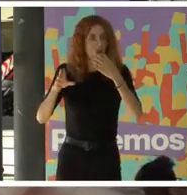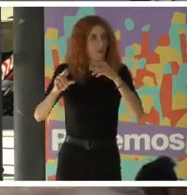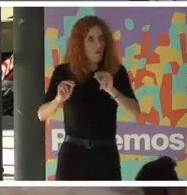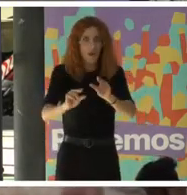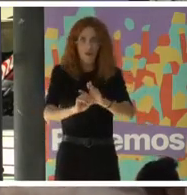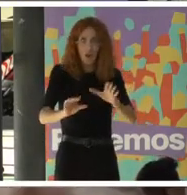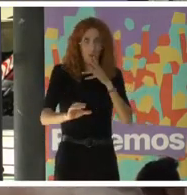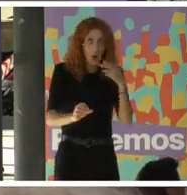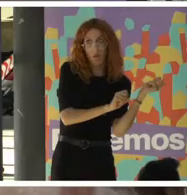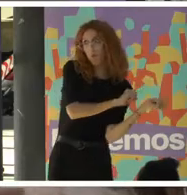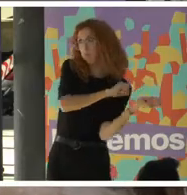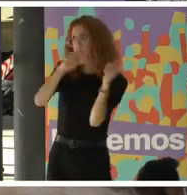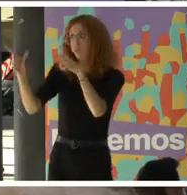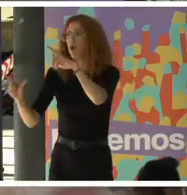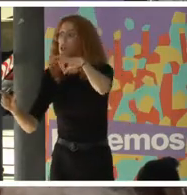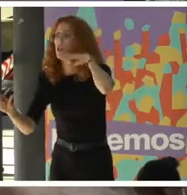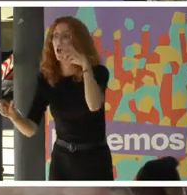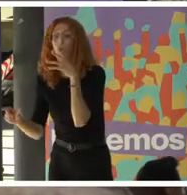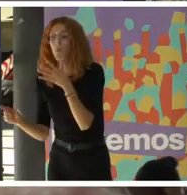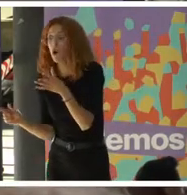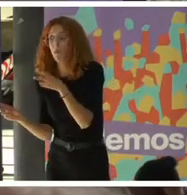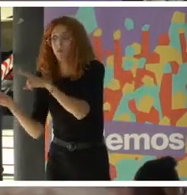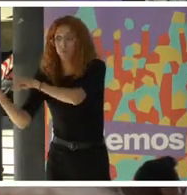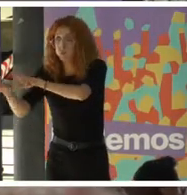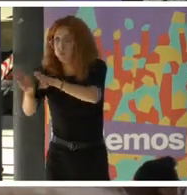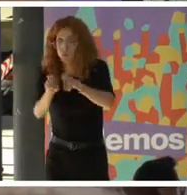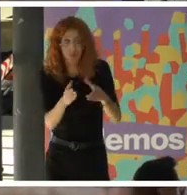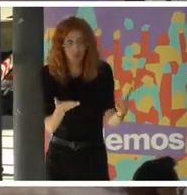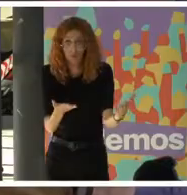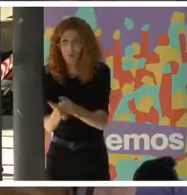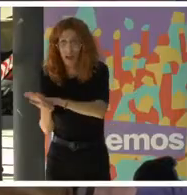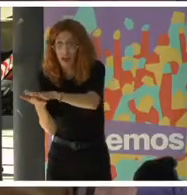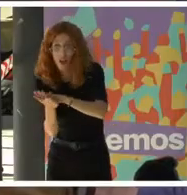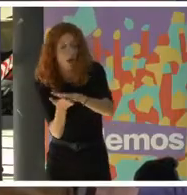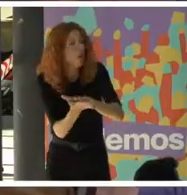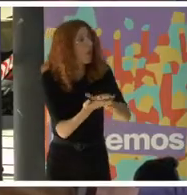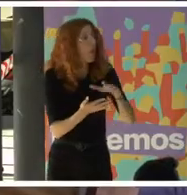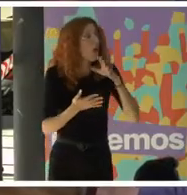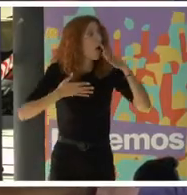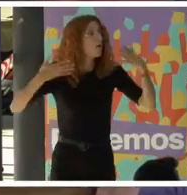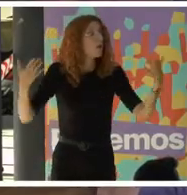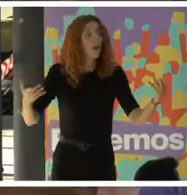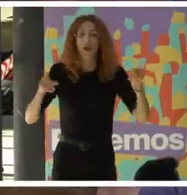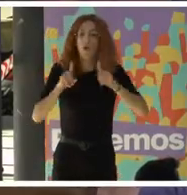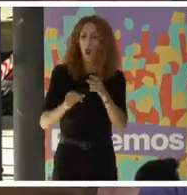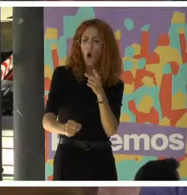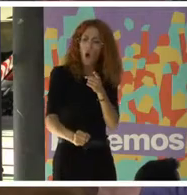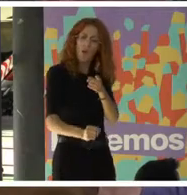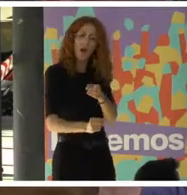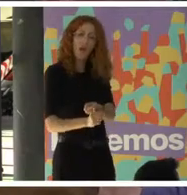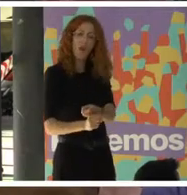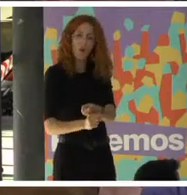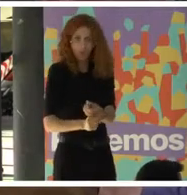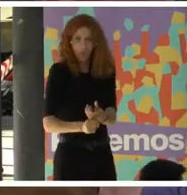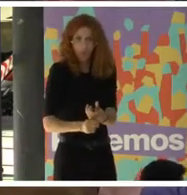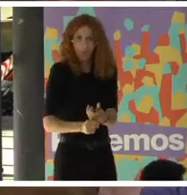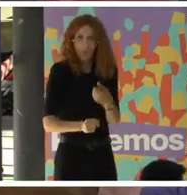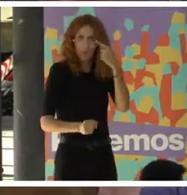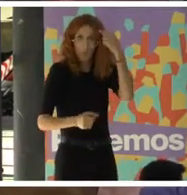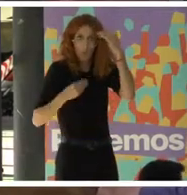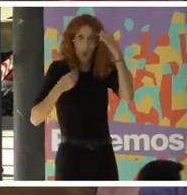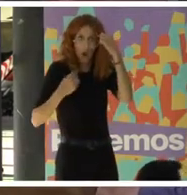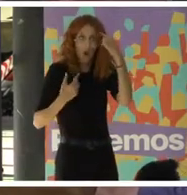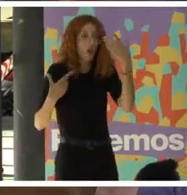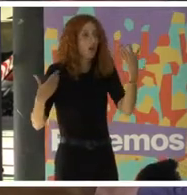no son armas que se van a mandar a Israel para que se cometa un genocidio. Porque no solo es una obligación ética, sino lo